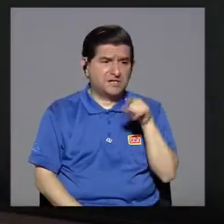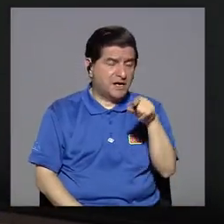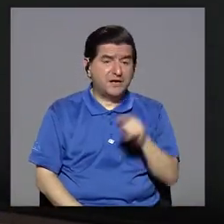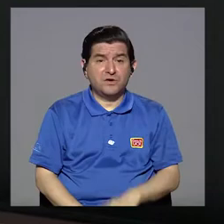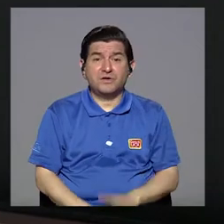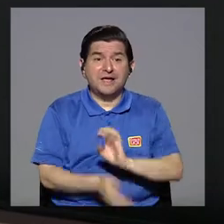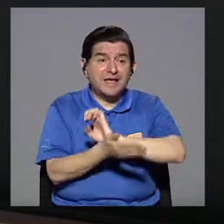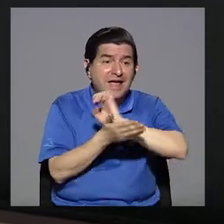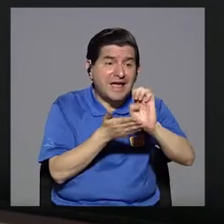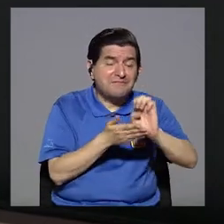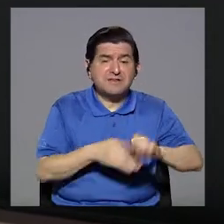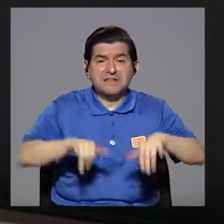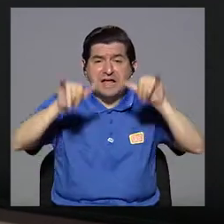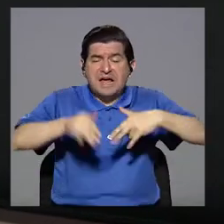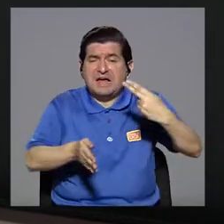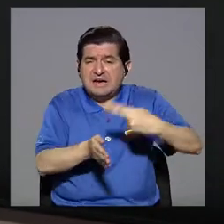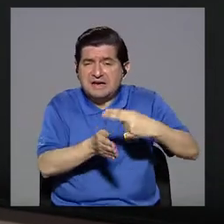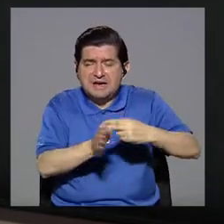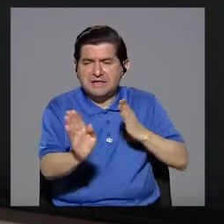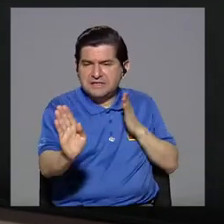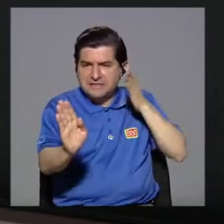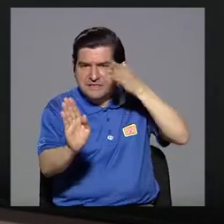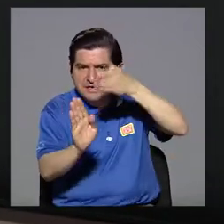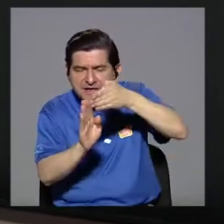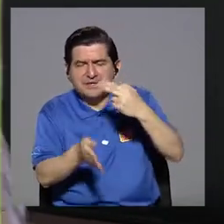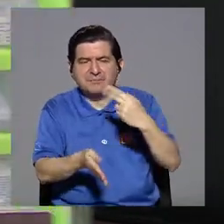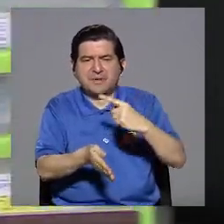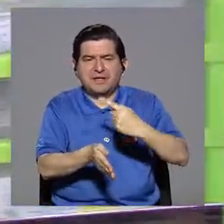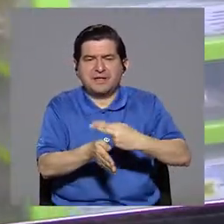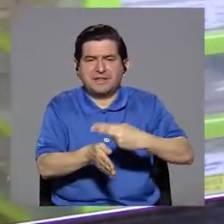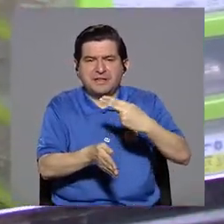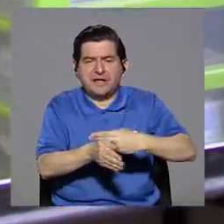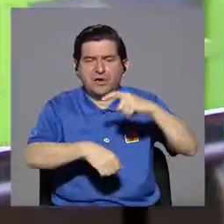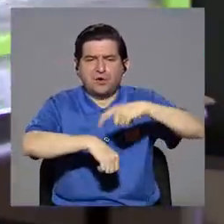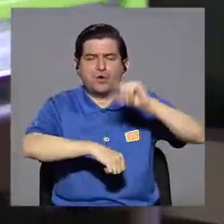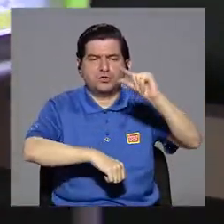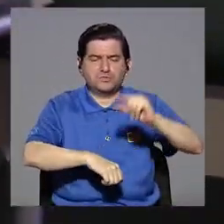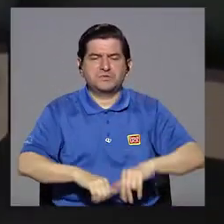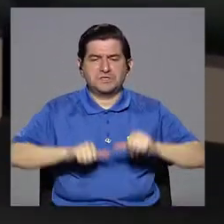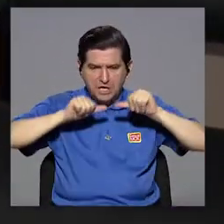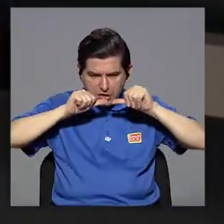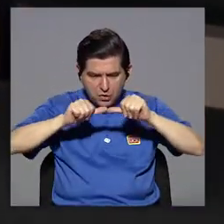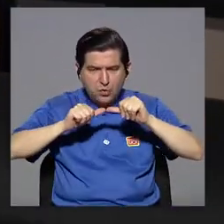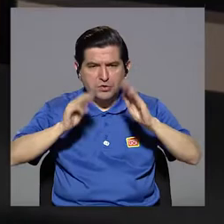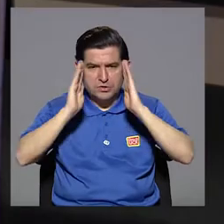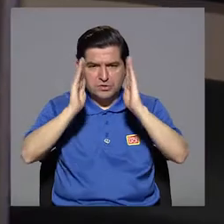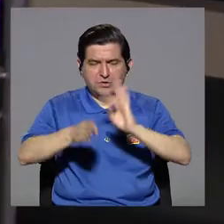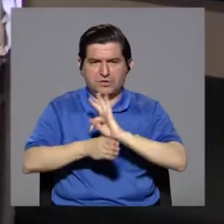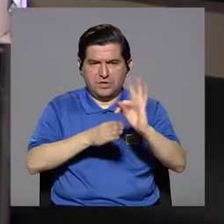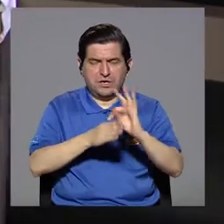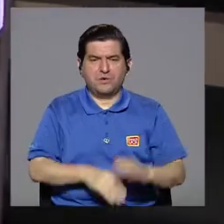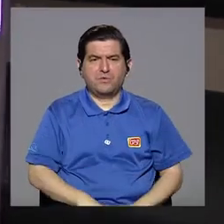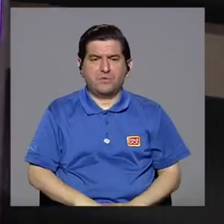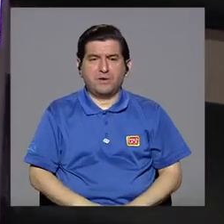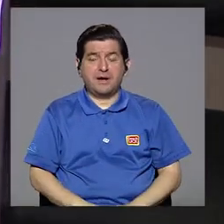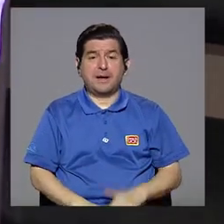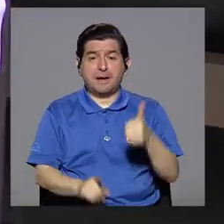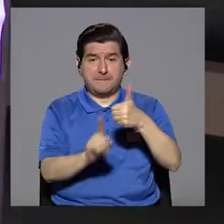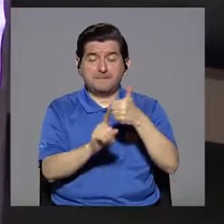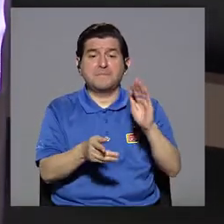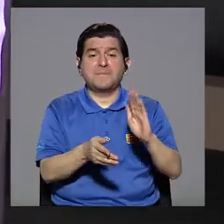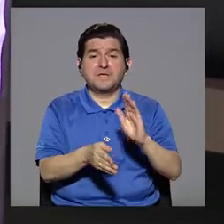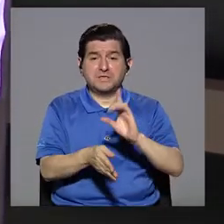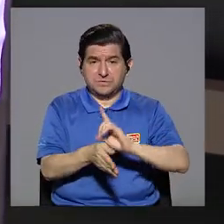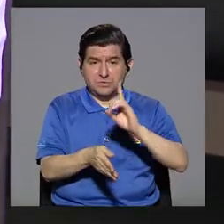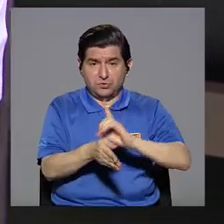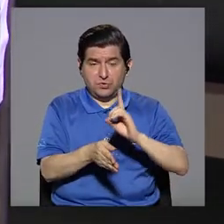para evitar un entrenamiento se mandan directamente hospital de día para darle continuidad a su tratamiento son referencias